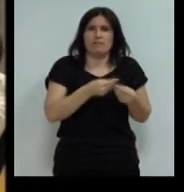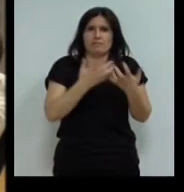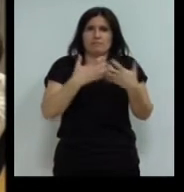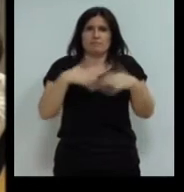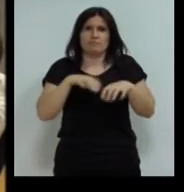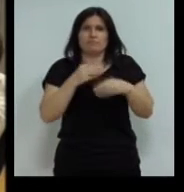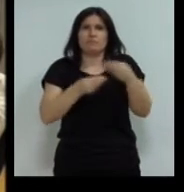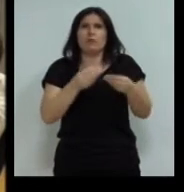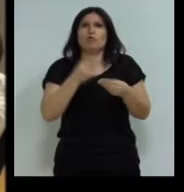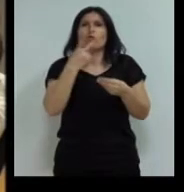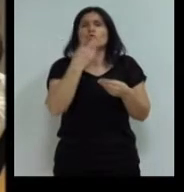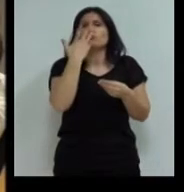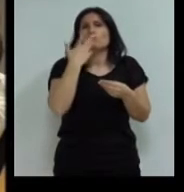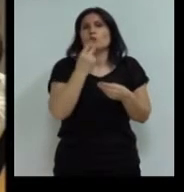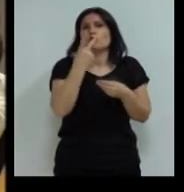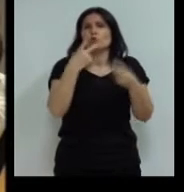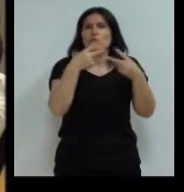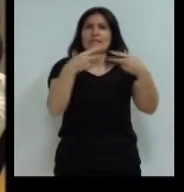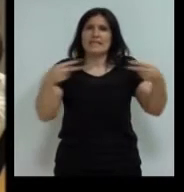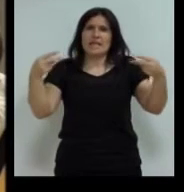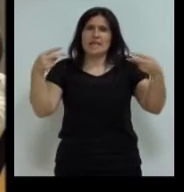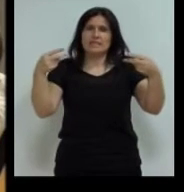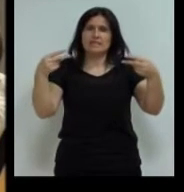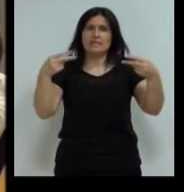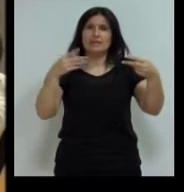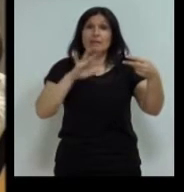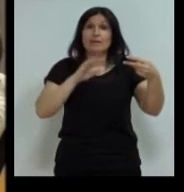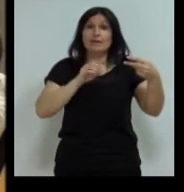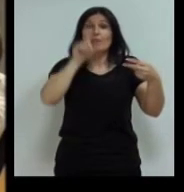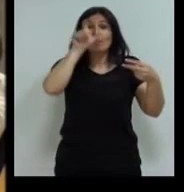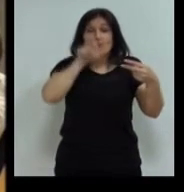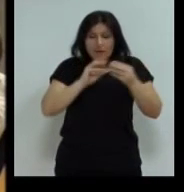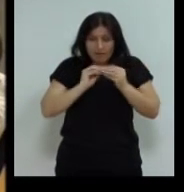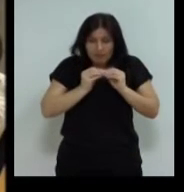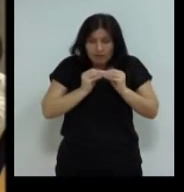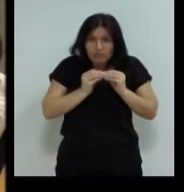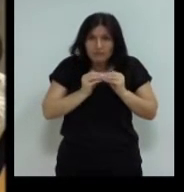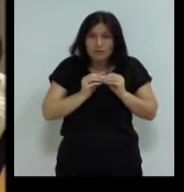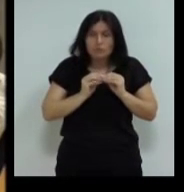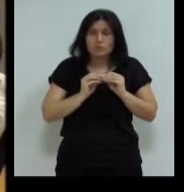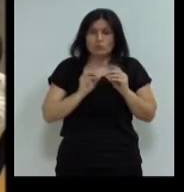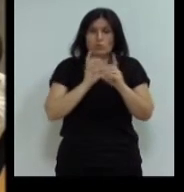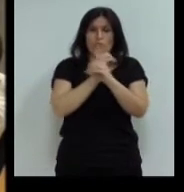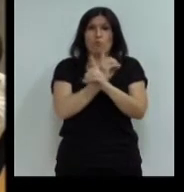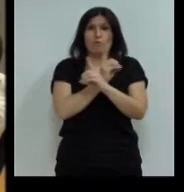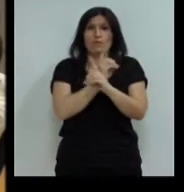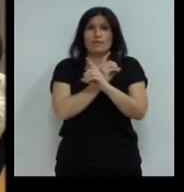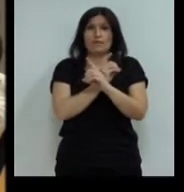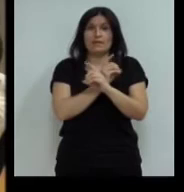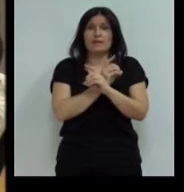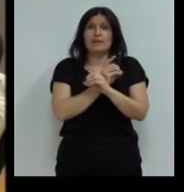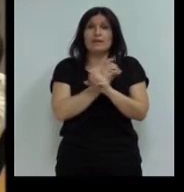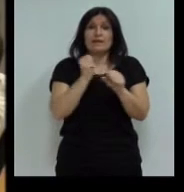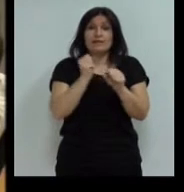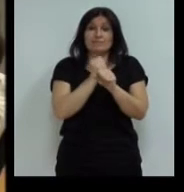2 colores en 2 líneas, pero el señor que hace el DVD, su entorno, el entorno en el que trabaja, en el que fabrica ese DVD